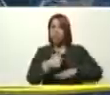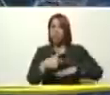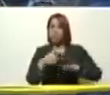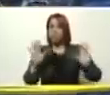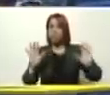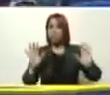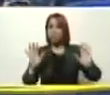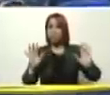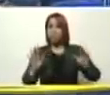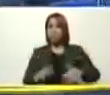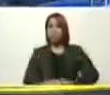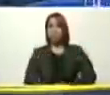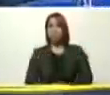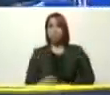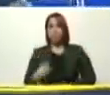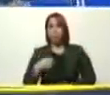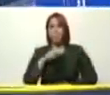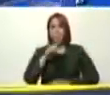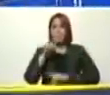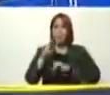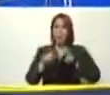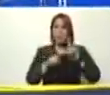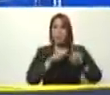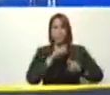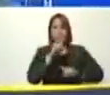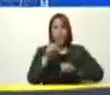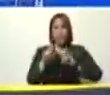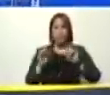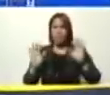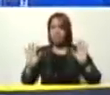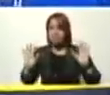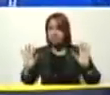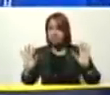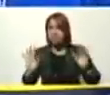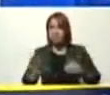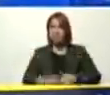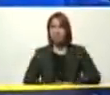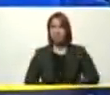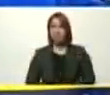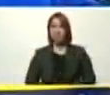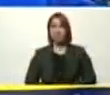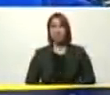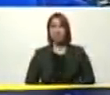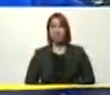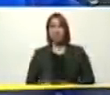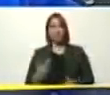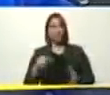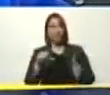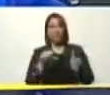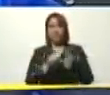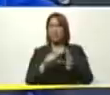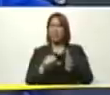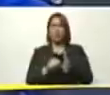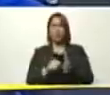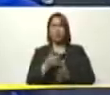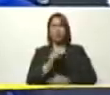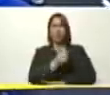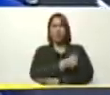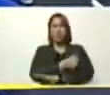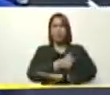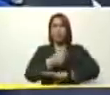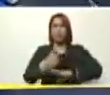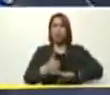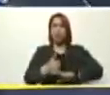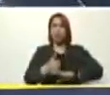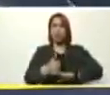Y yo pregunto, ¿De dónde sacan los funcionarios que van a nombrar